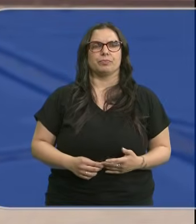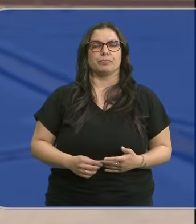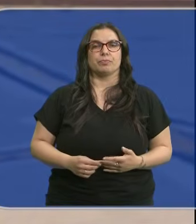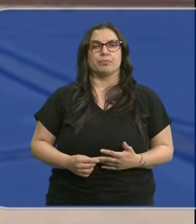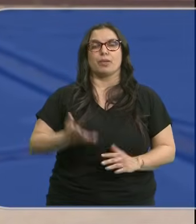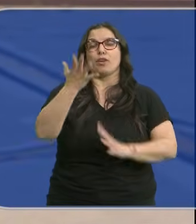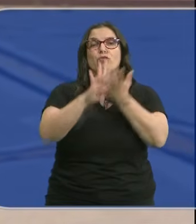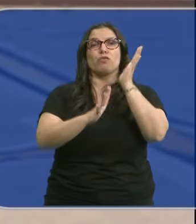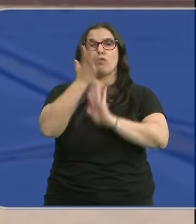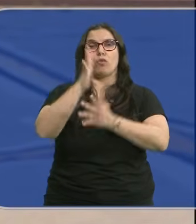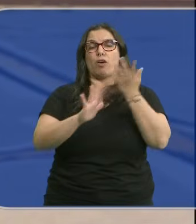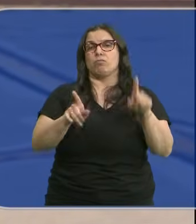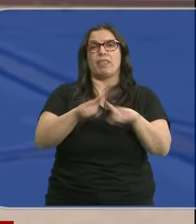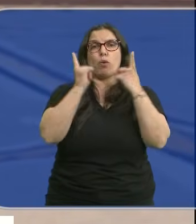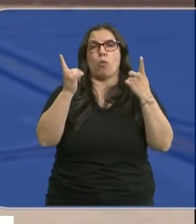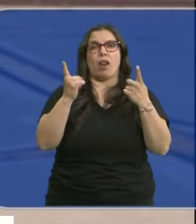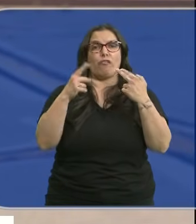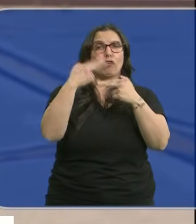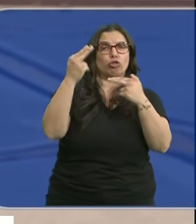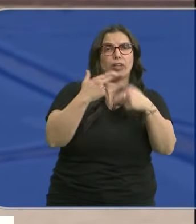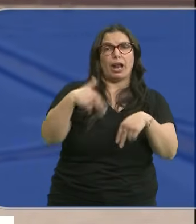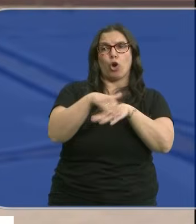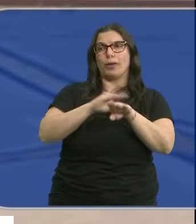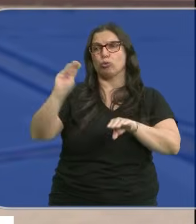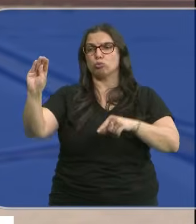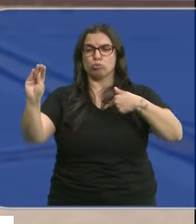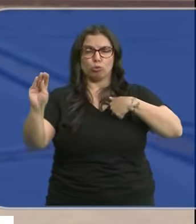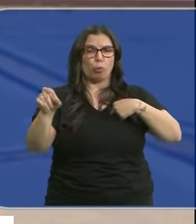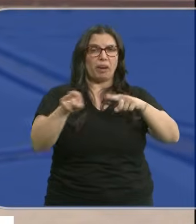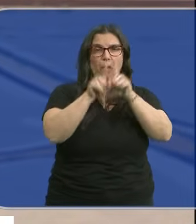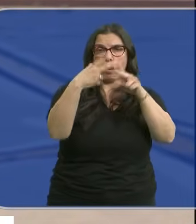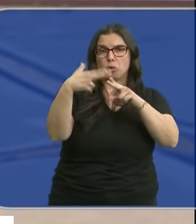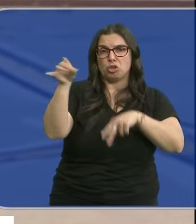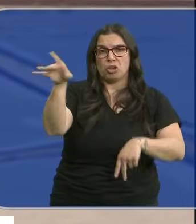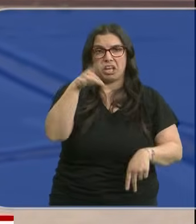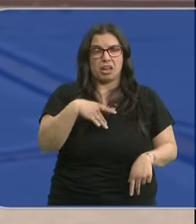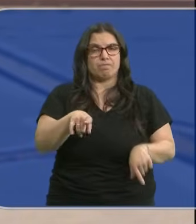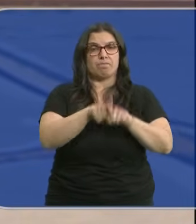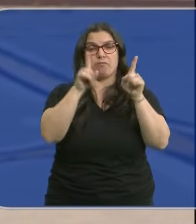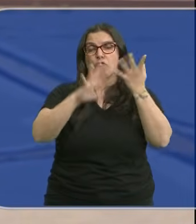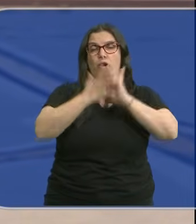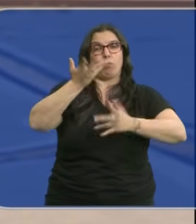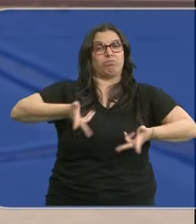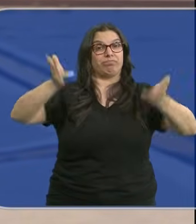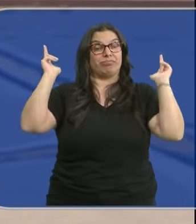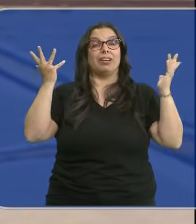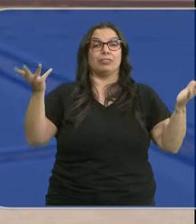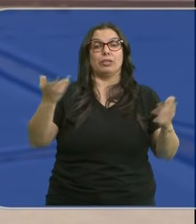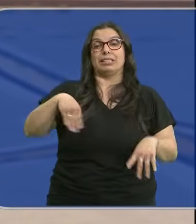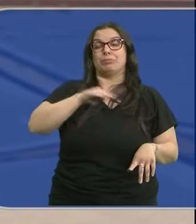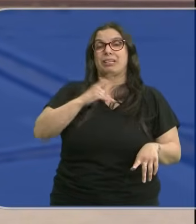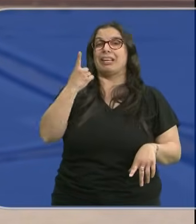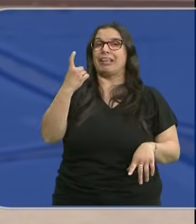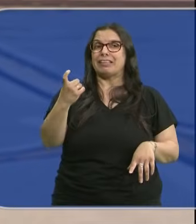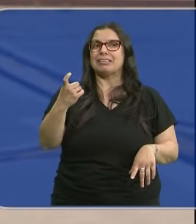El fuego no distingue entre administraciones, no pregunta quién gobierna, no entiende de colores políticos y precisamente por eso España